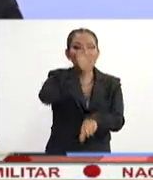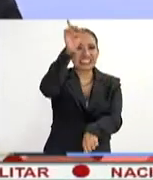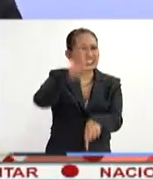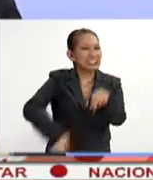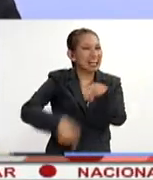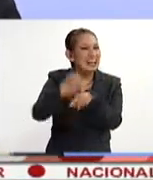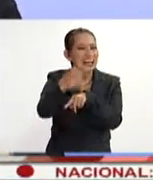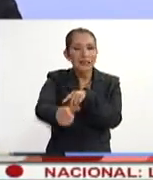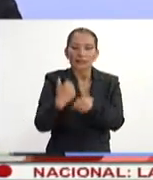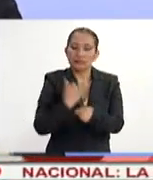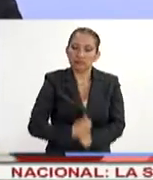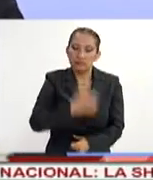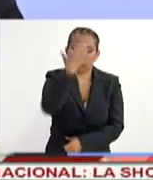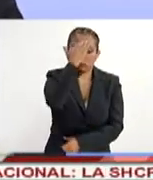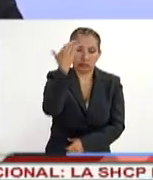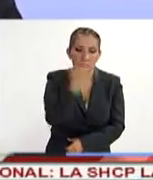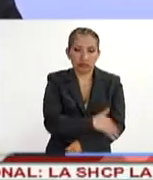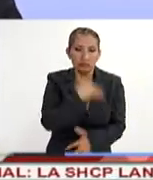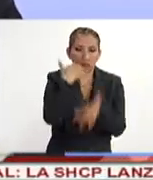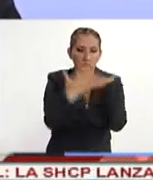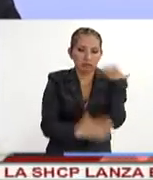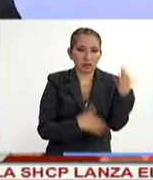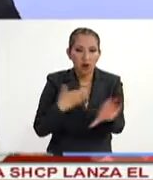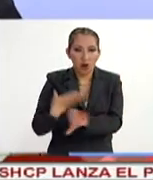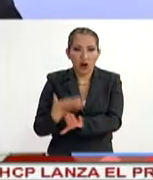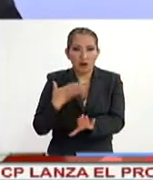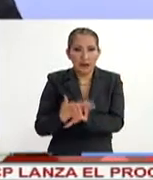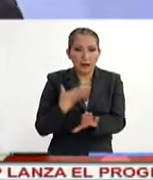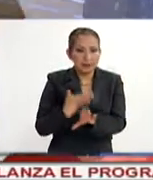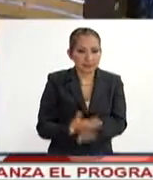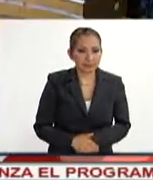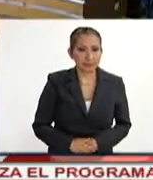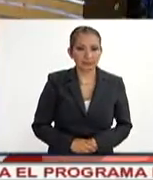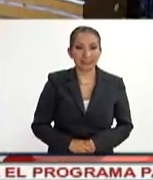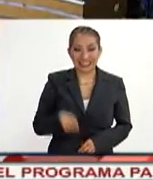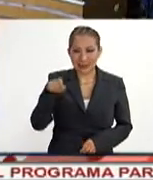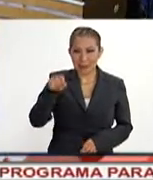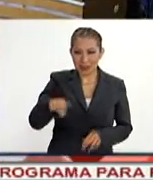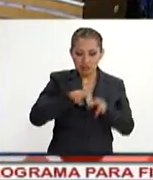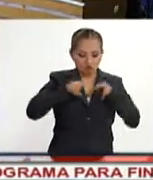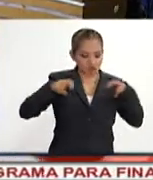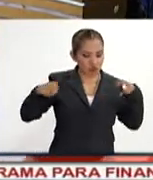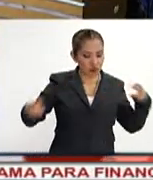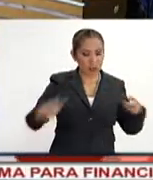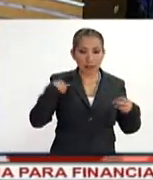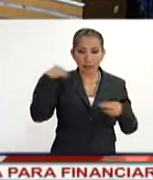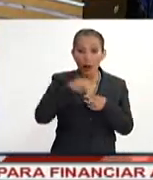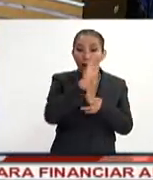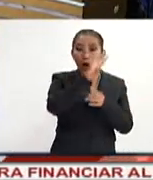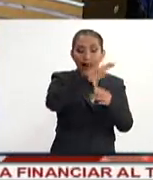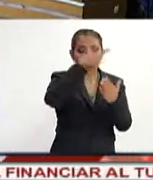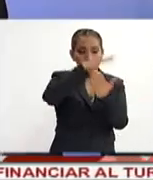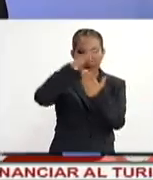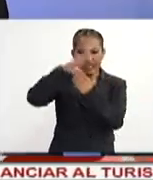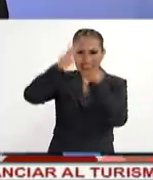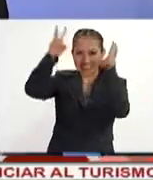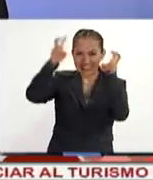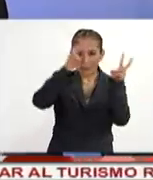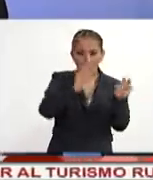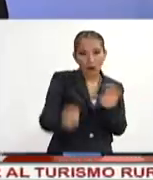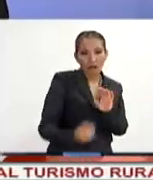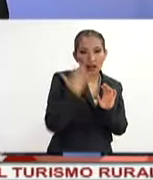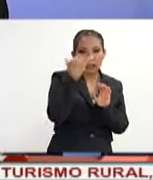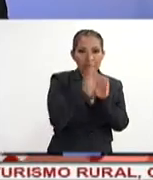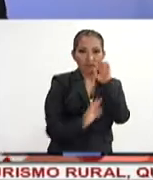combatir este lastre y esta que está lacerando, que es la corrupción. En este coloquio, en el que se instalaron 4 mesas de trabajo y